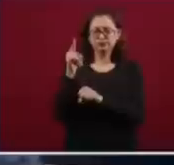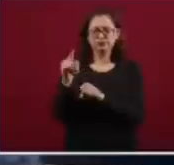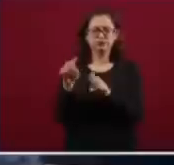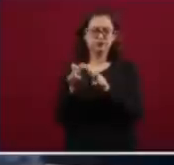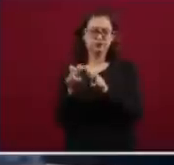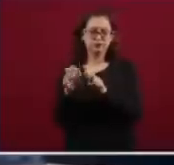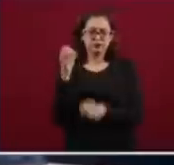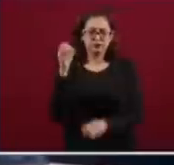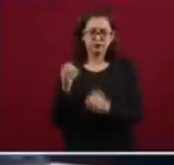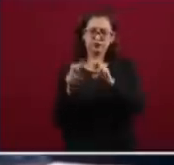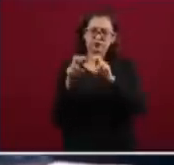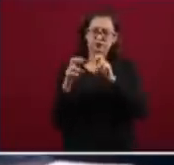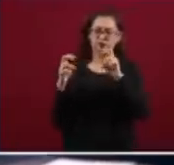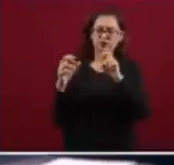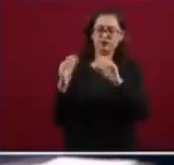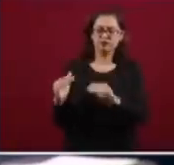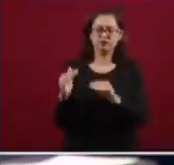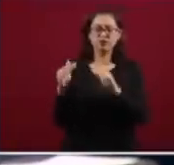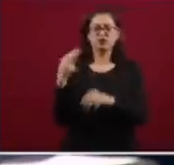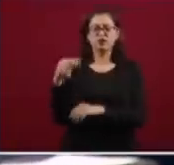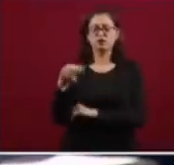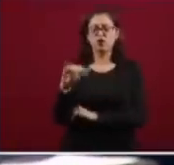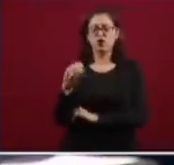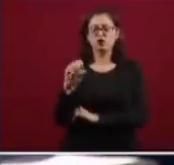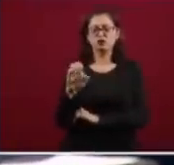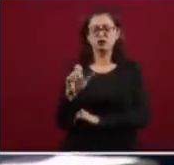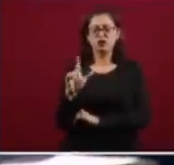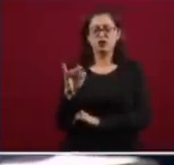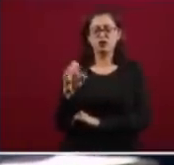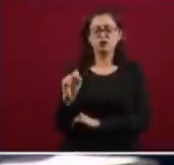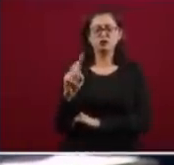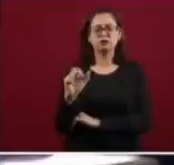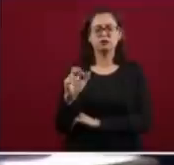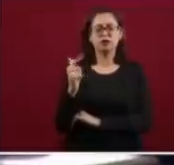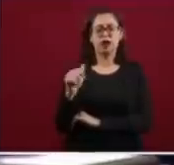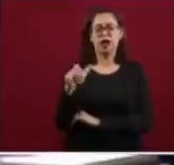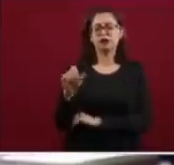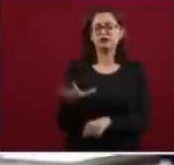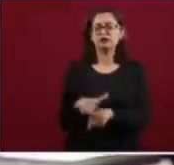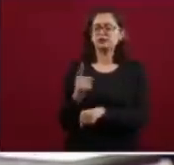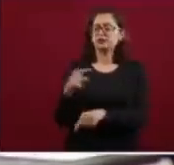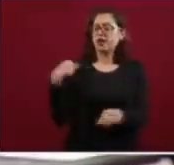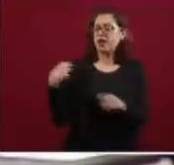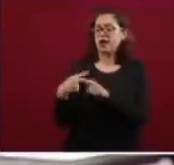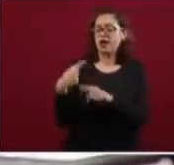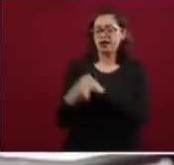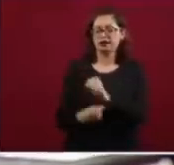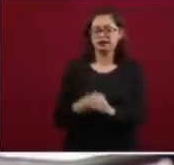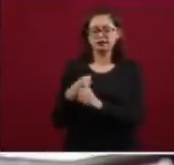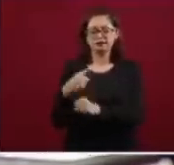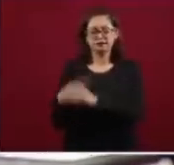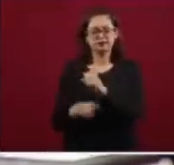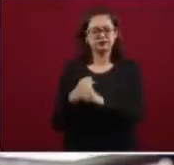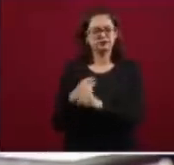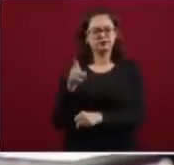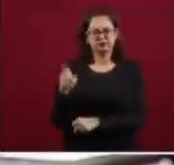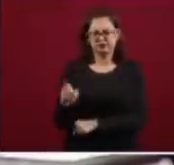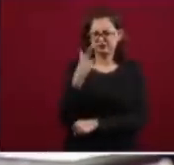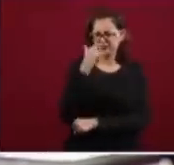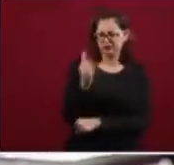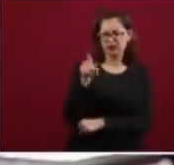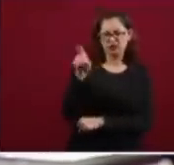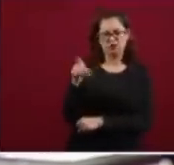electoral llamado josé luís vargas porque en recientes años incremento de una manera sospechosa